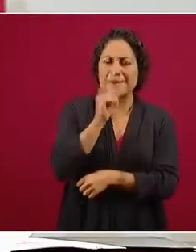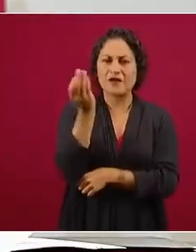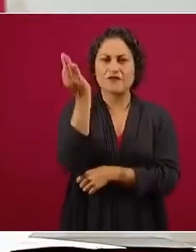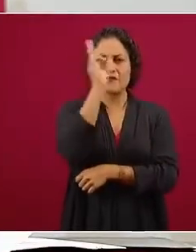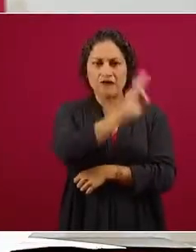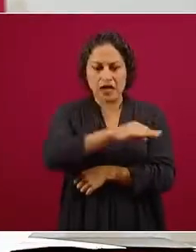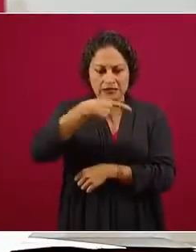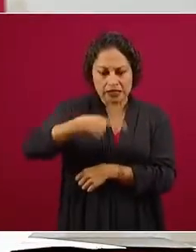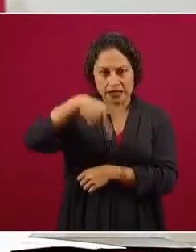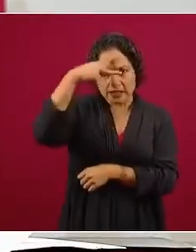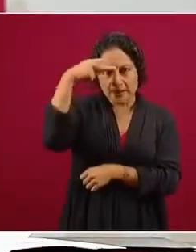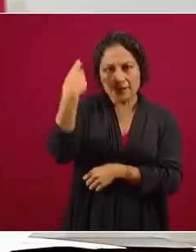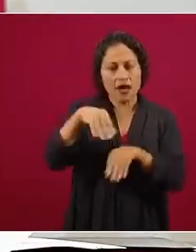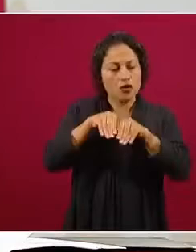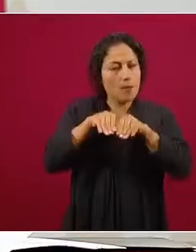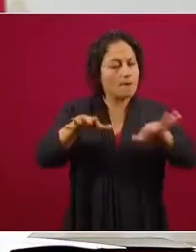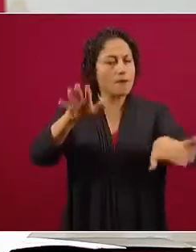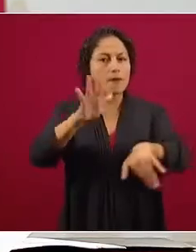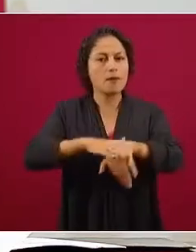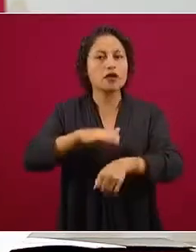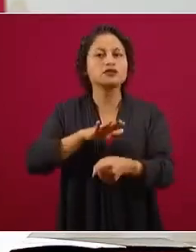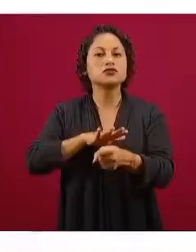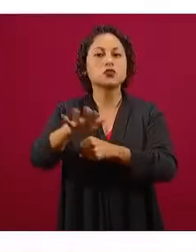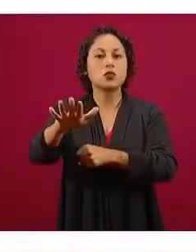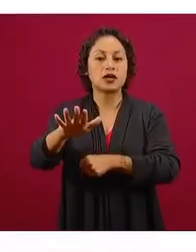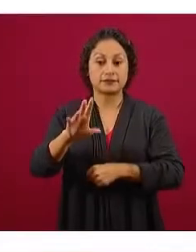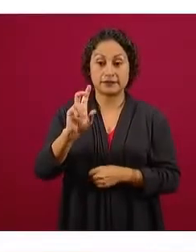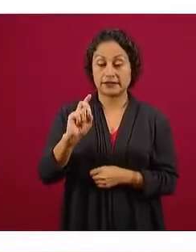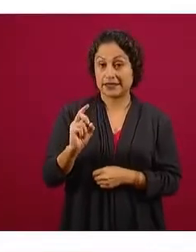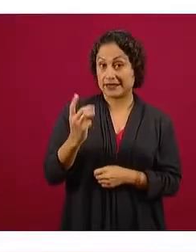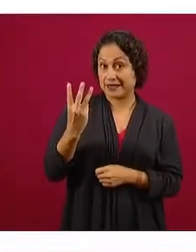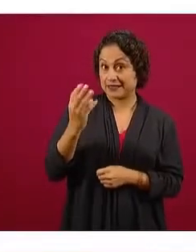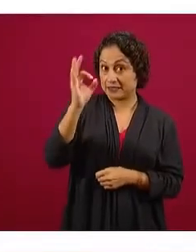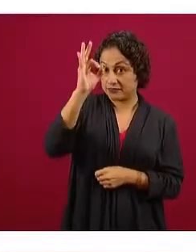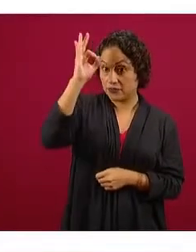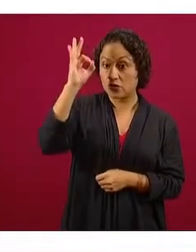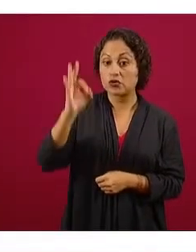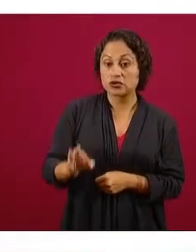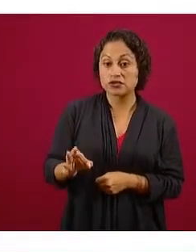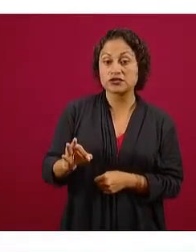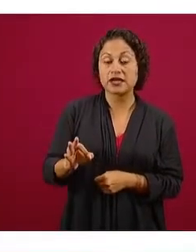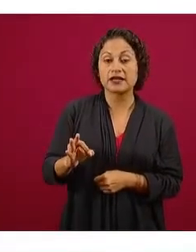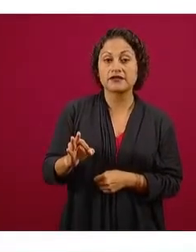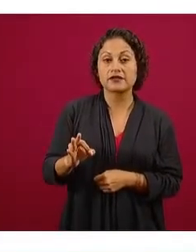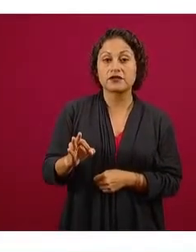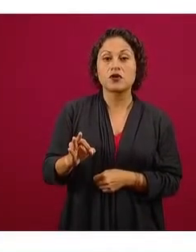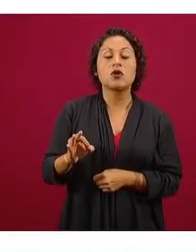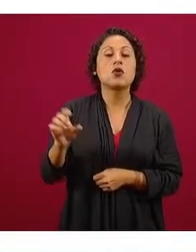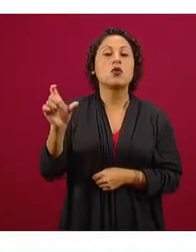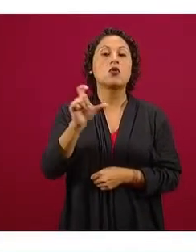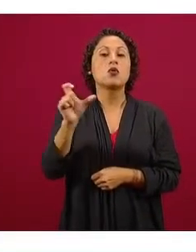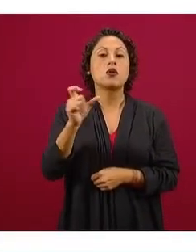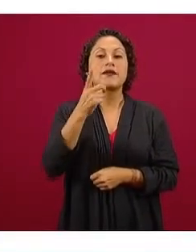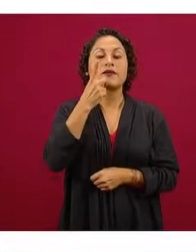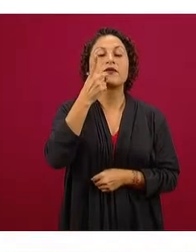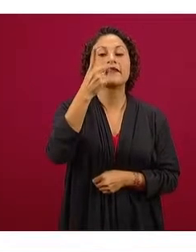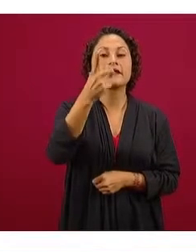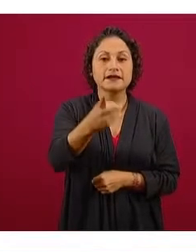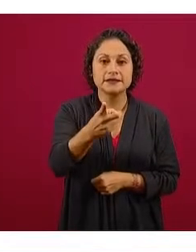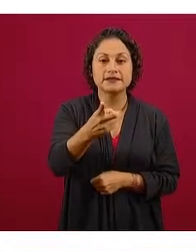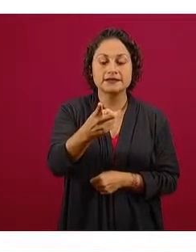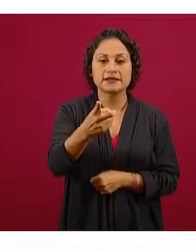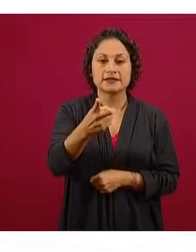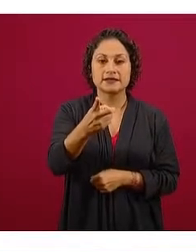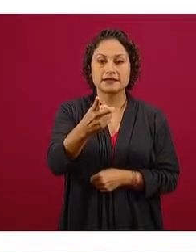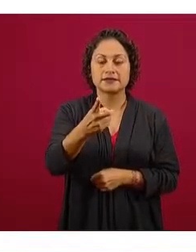México. El 33% de las noticias falsas tienen que ver con falsos positivos, con esta